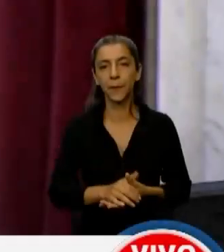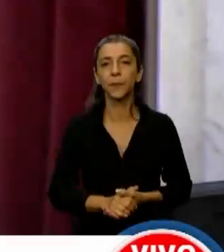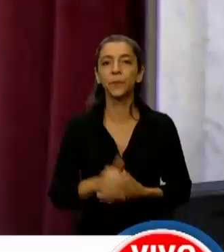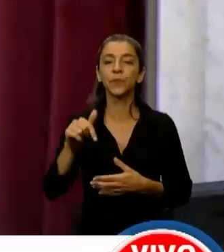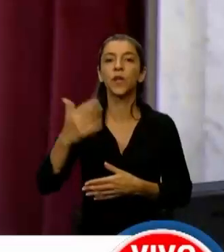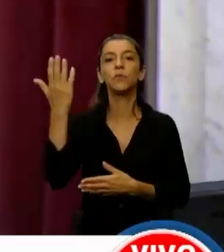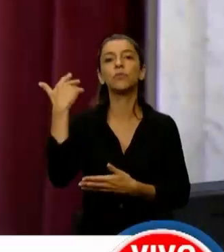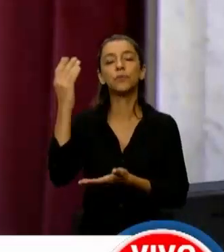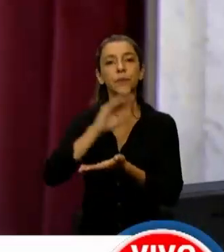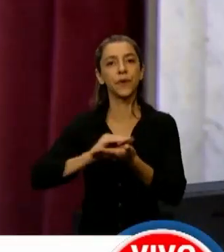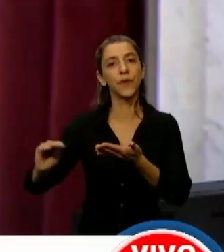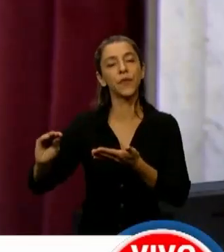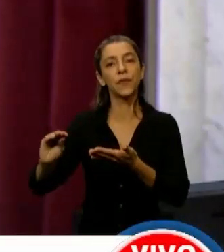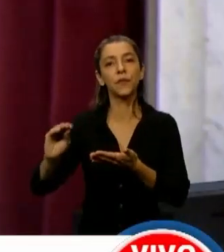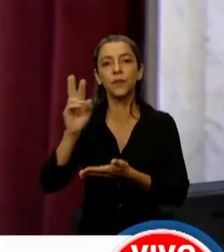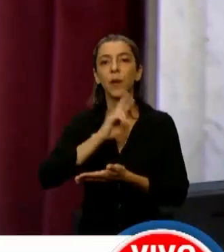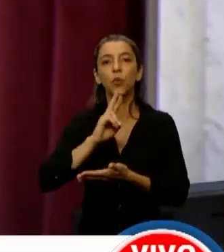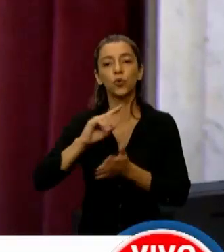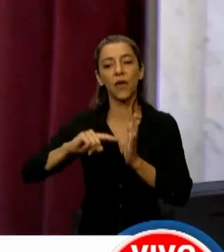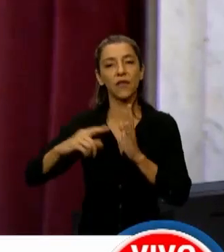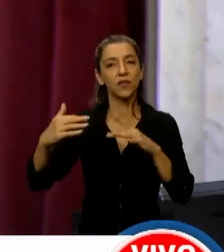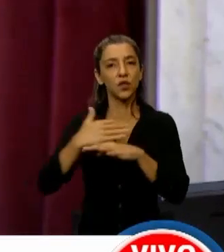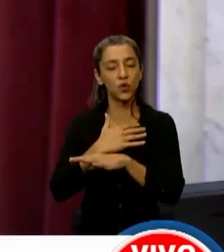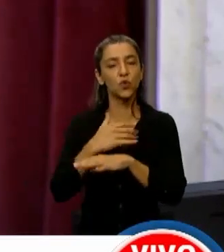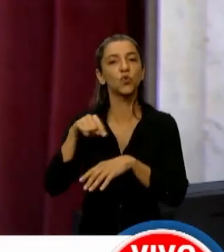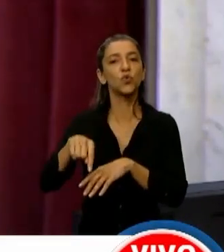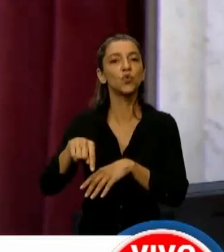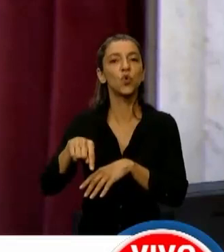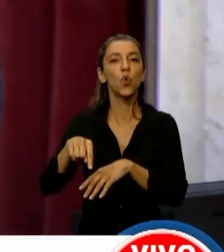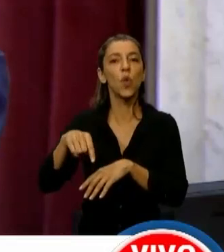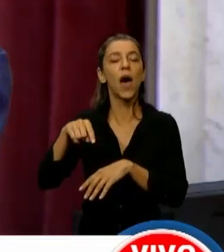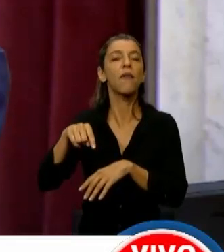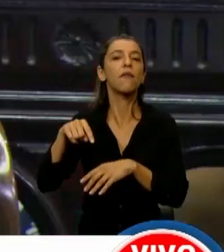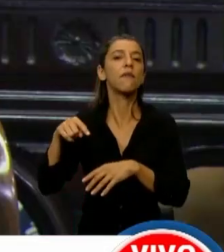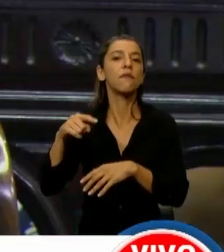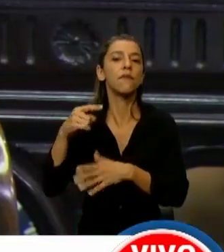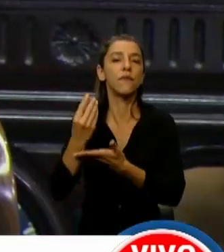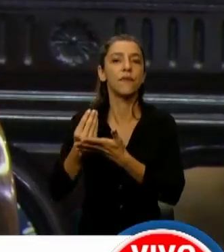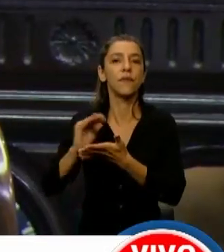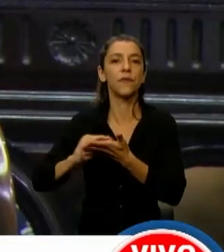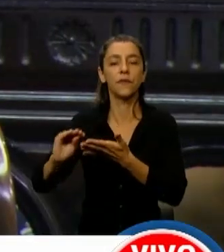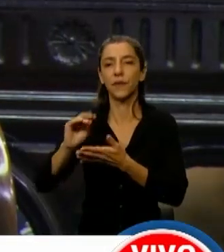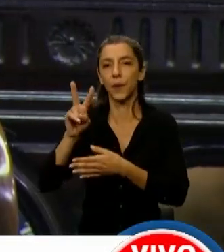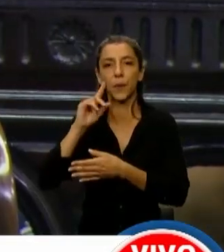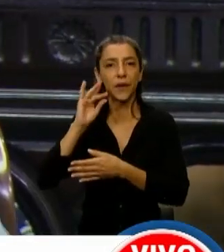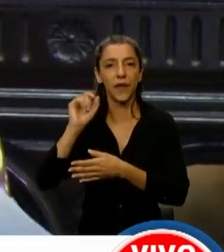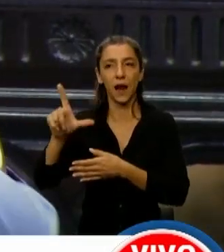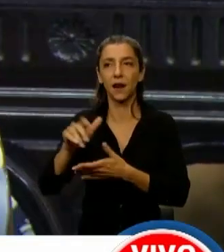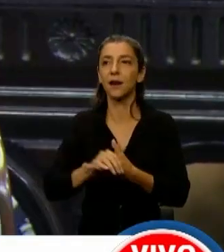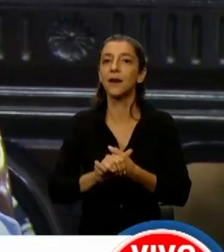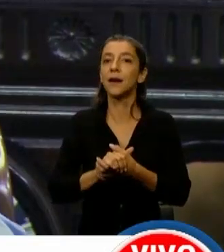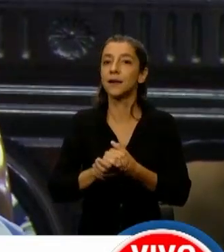Continúa en uso de la palabra la diputada por la Ciudad de Buenos Aires, María Eugenia Vidal. Gracias, señor presidente.